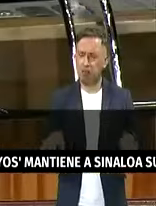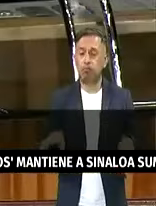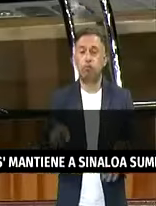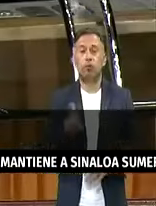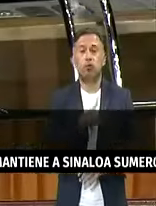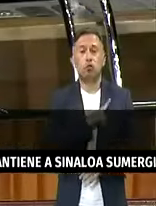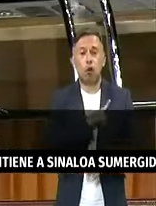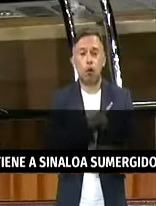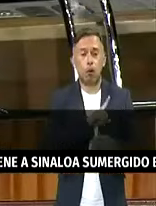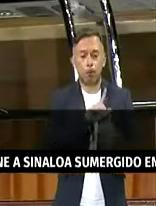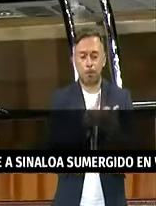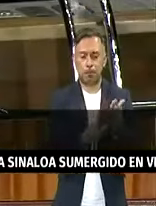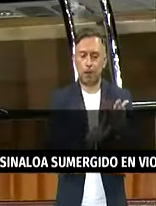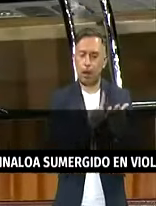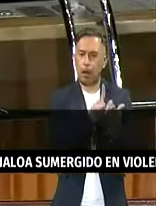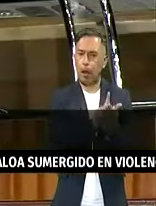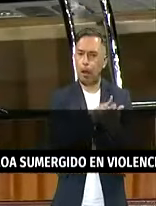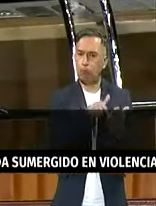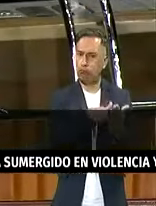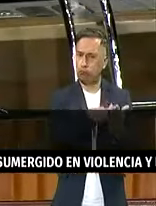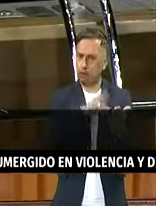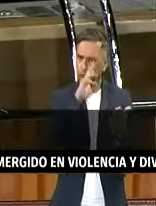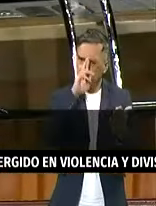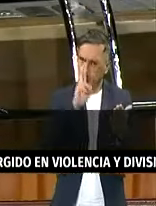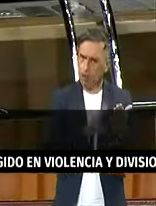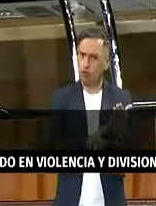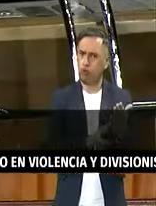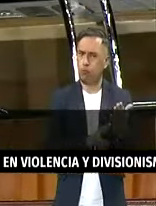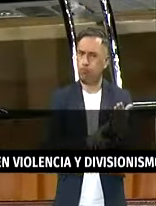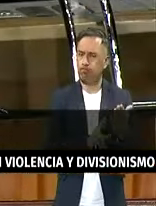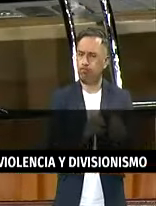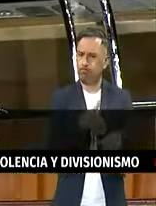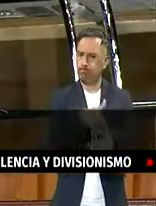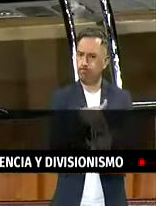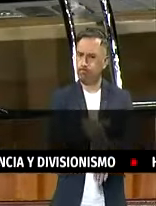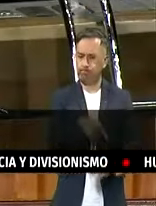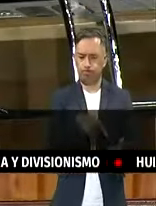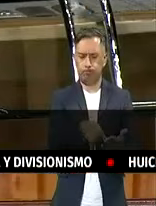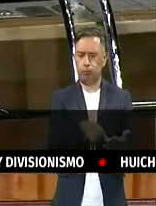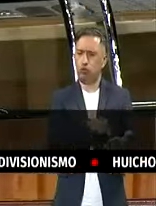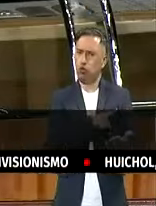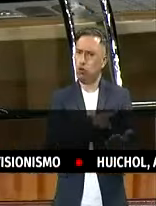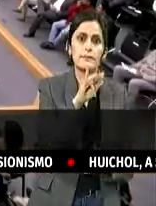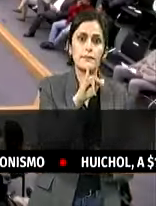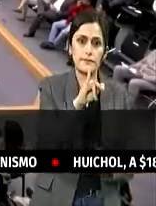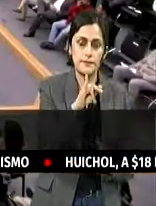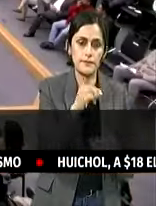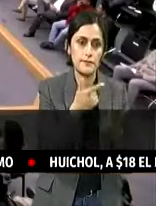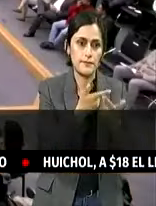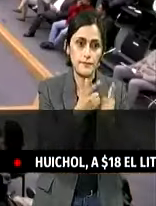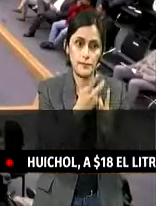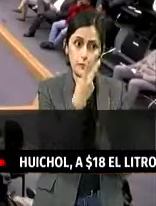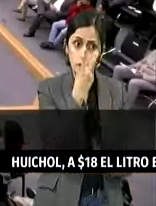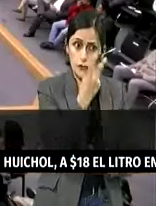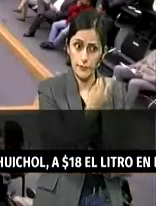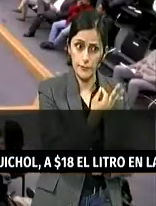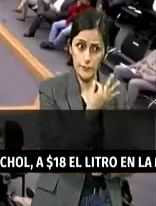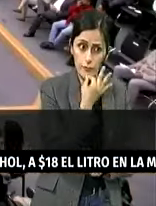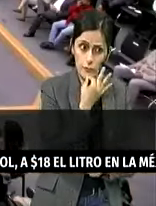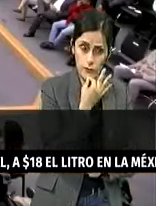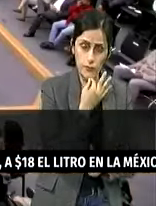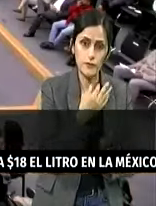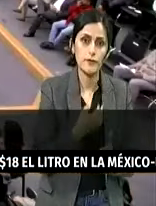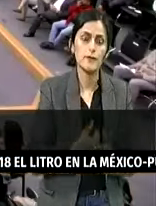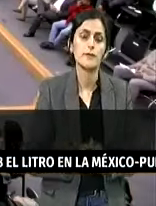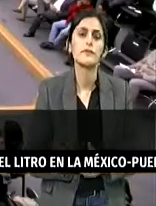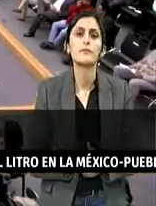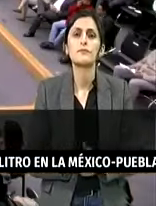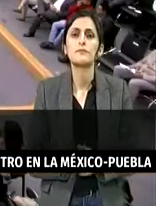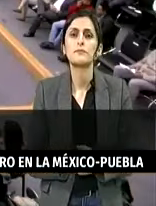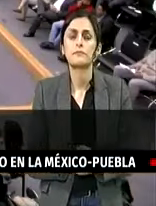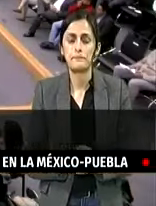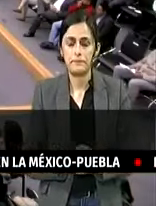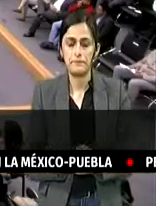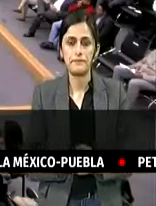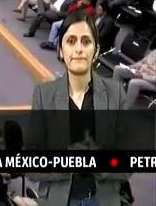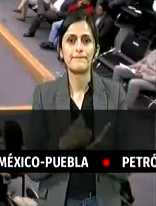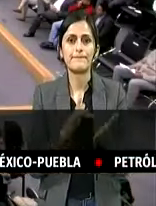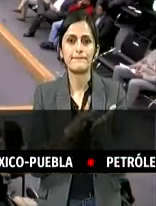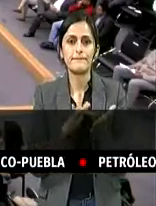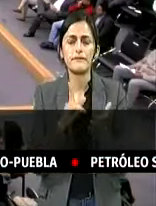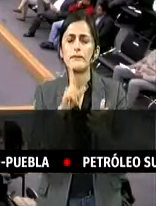El proyecto sí hace una valoración de las objeciones presentadas y sostiene